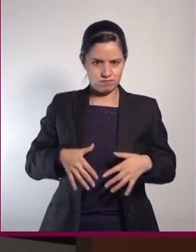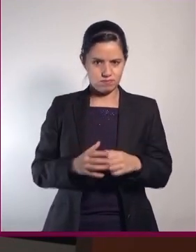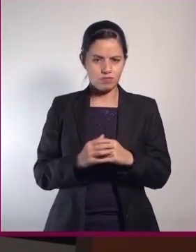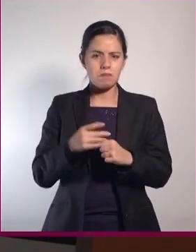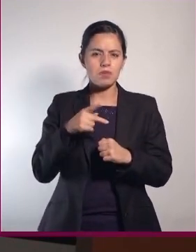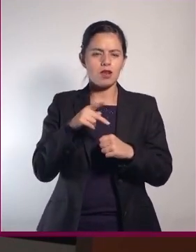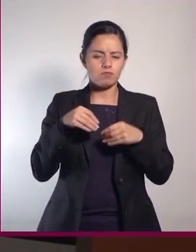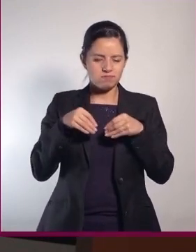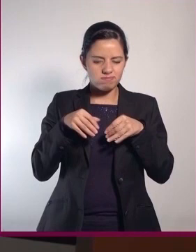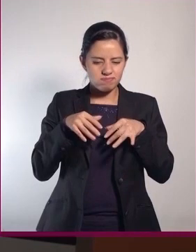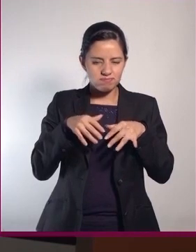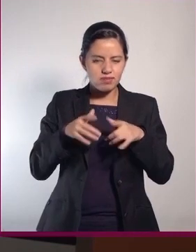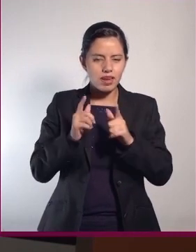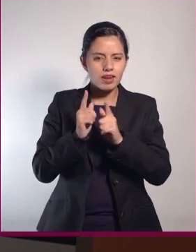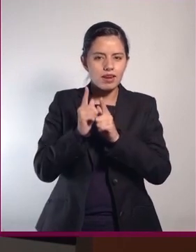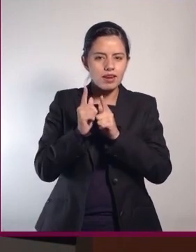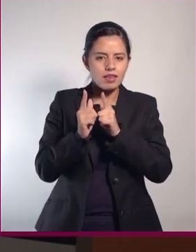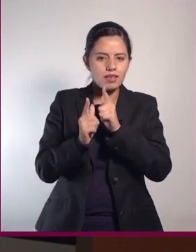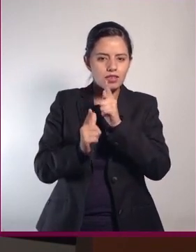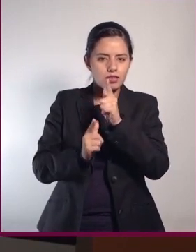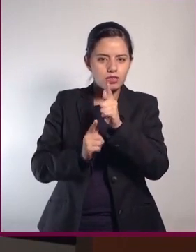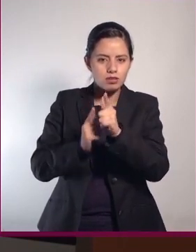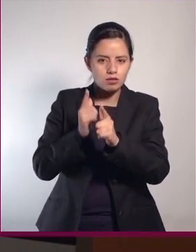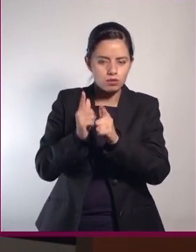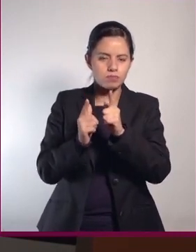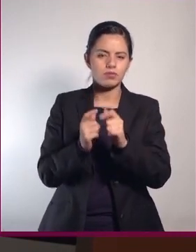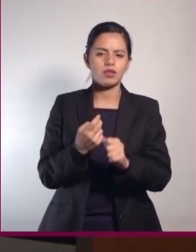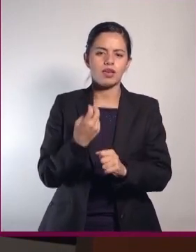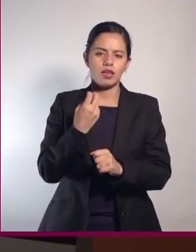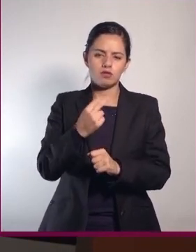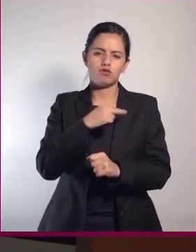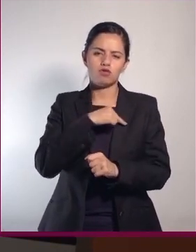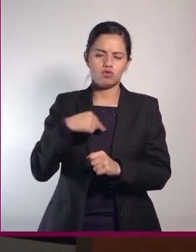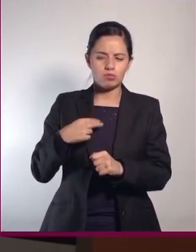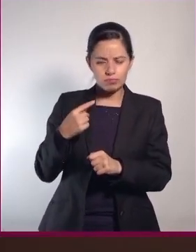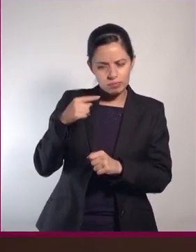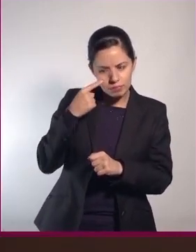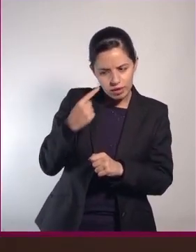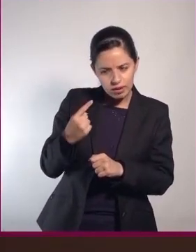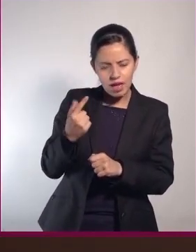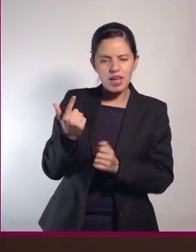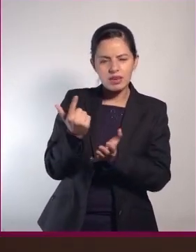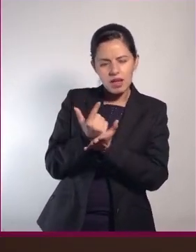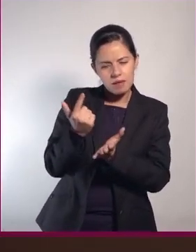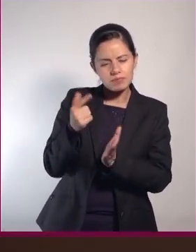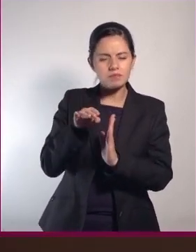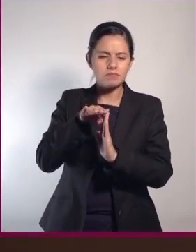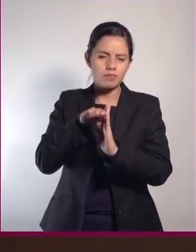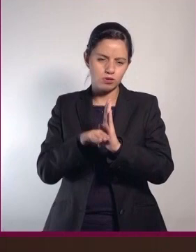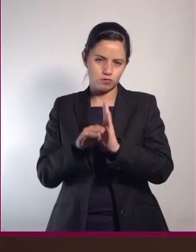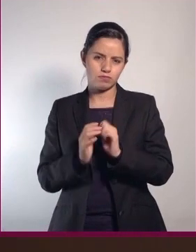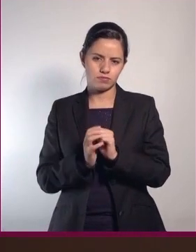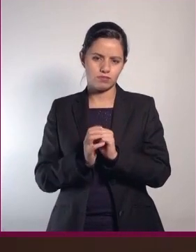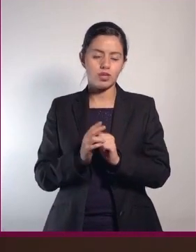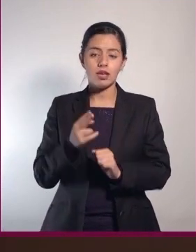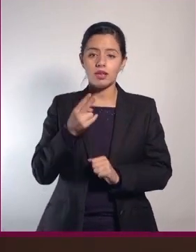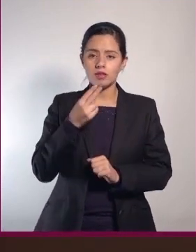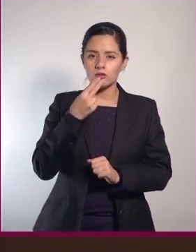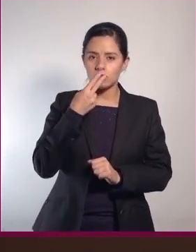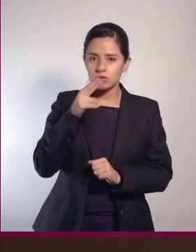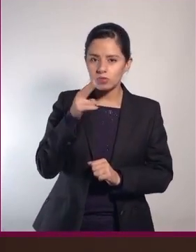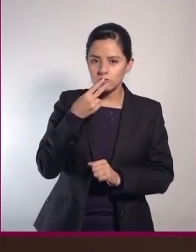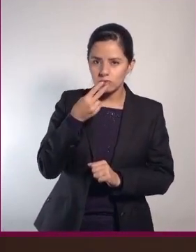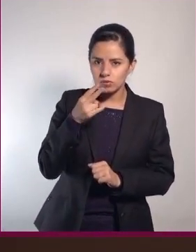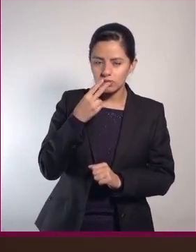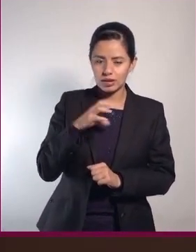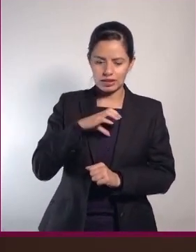muy lento y eso nosotros los consideramos como un cáncer menos agresivo. Doctor, ¿por qué el cigarro está tan vinculado con las